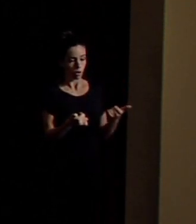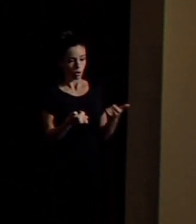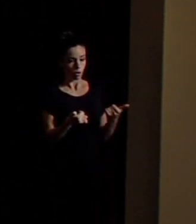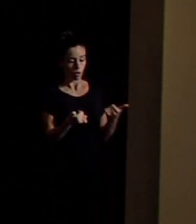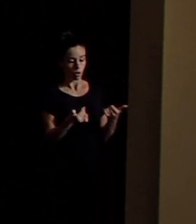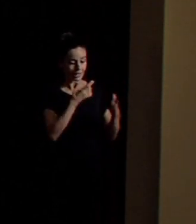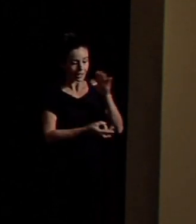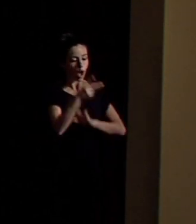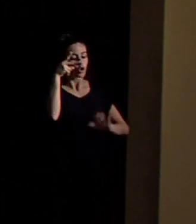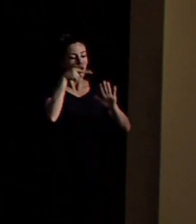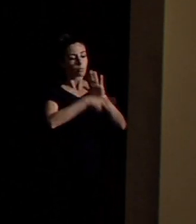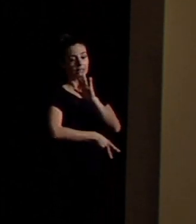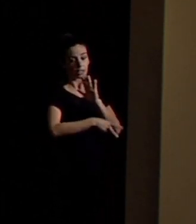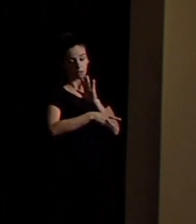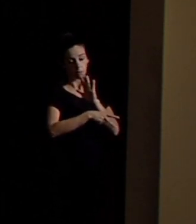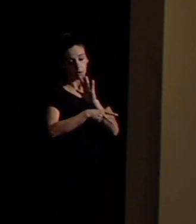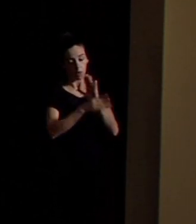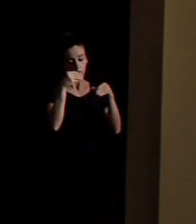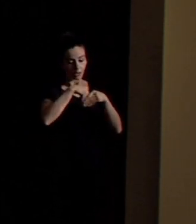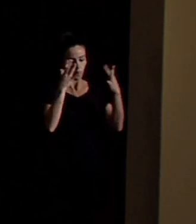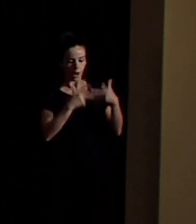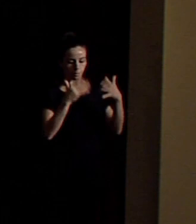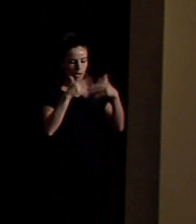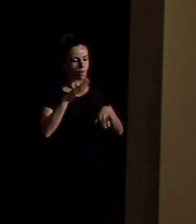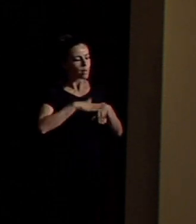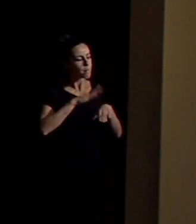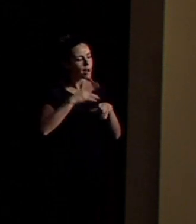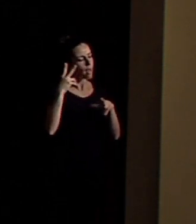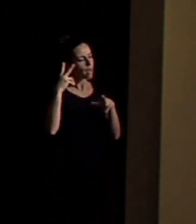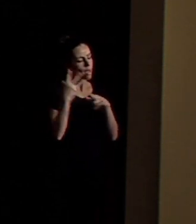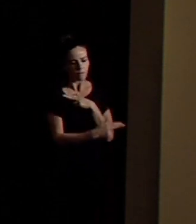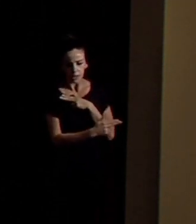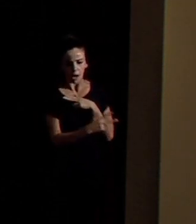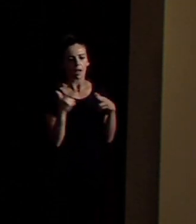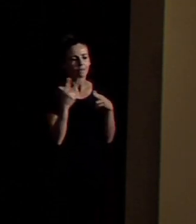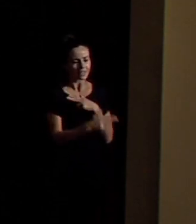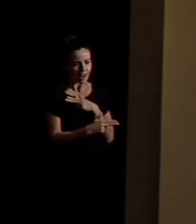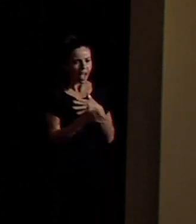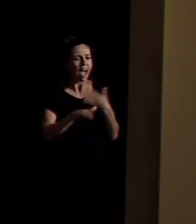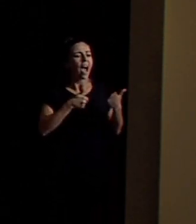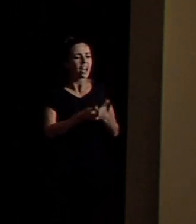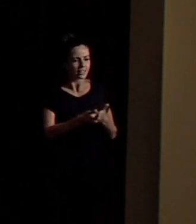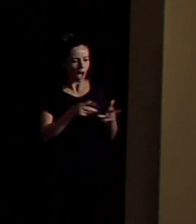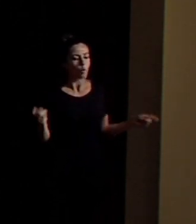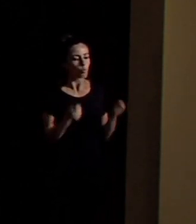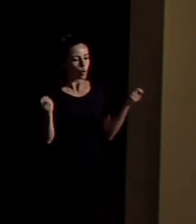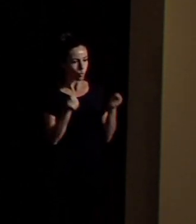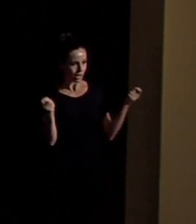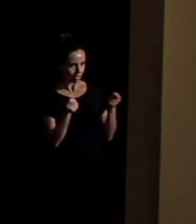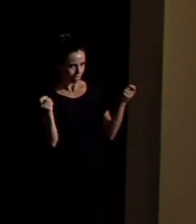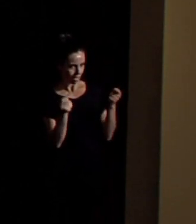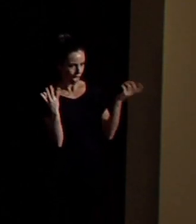normativa administrativa de impedir incluso la publicidad de los